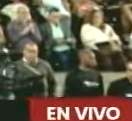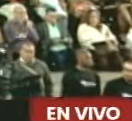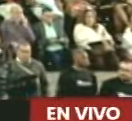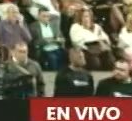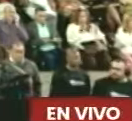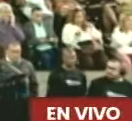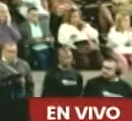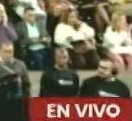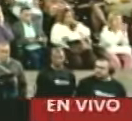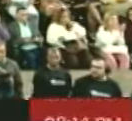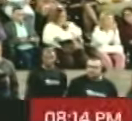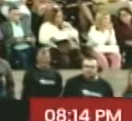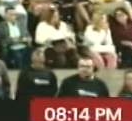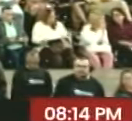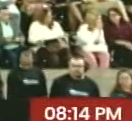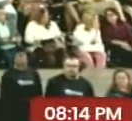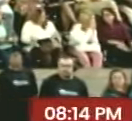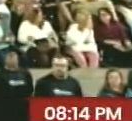querida.